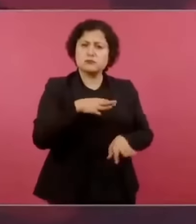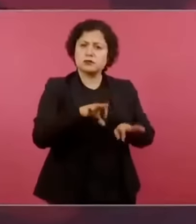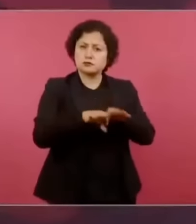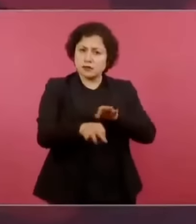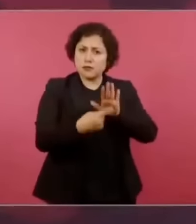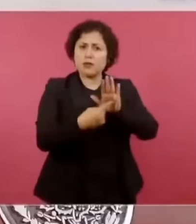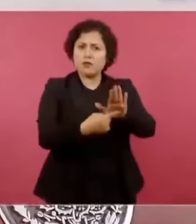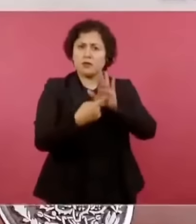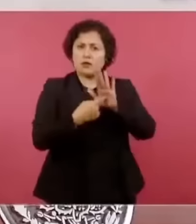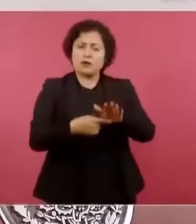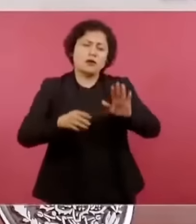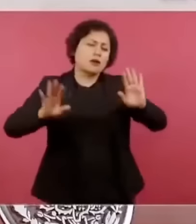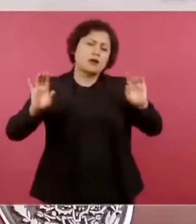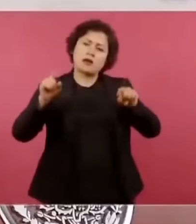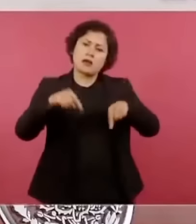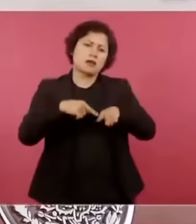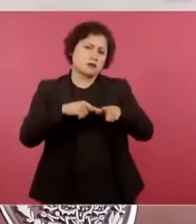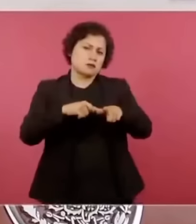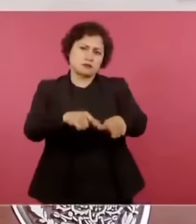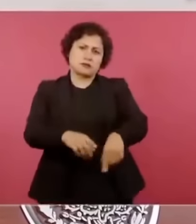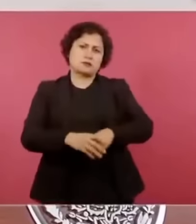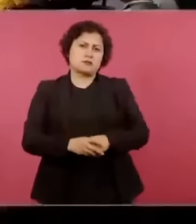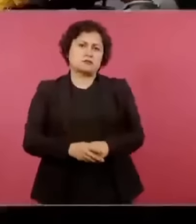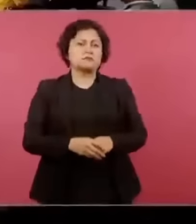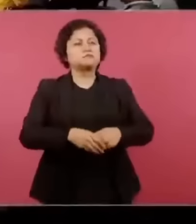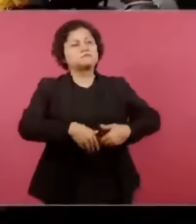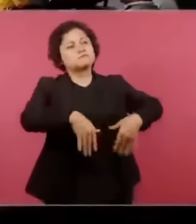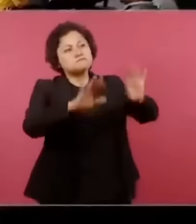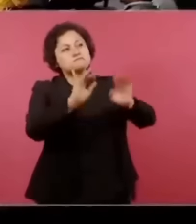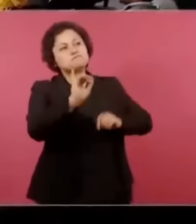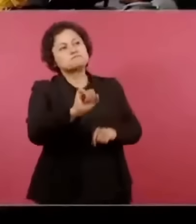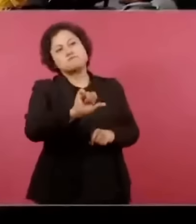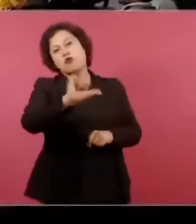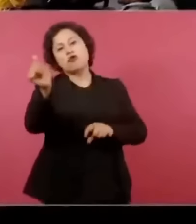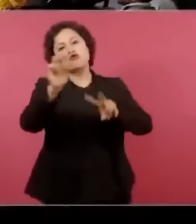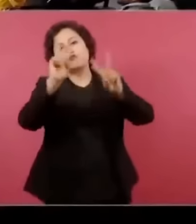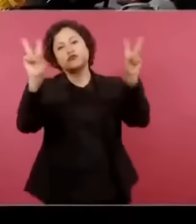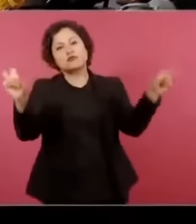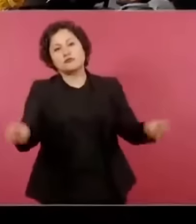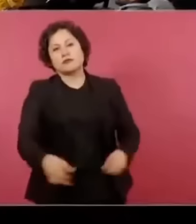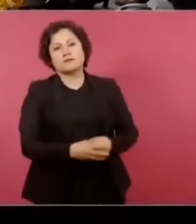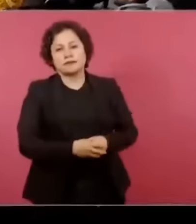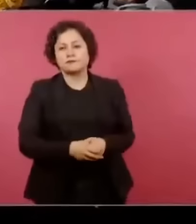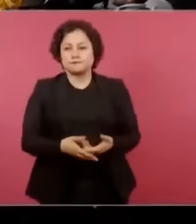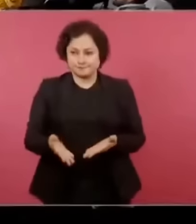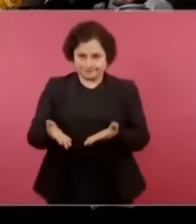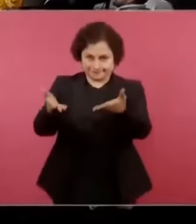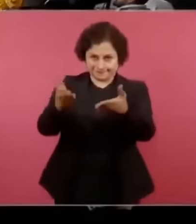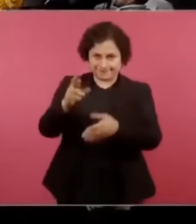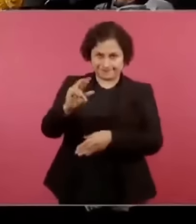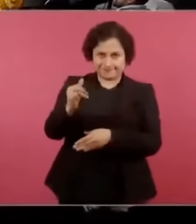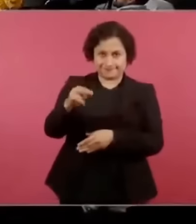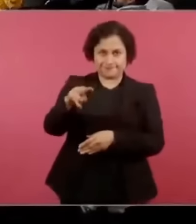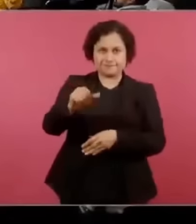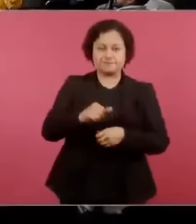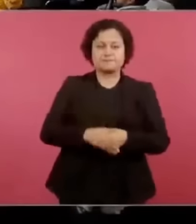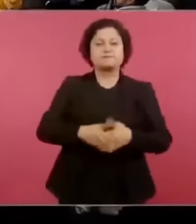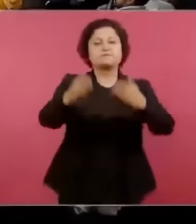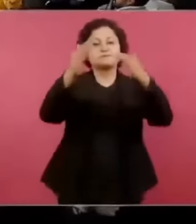pues con sí, eso. Sí. Ya, ya, ese es otro tema. Ese es otro. Gracias. Ándale, Reina, vámonos. Pues.